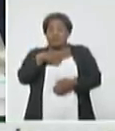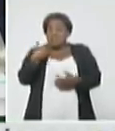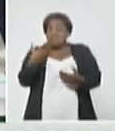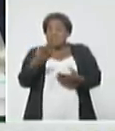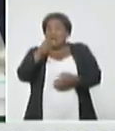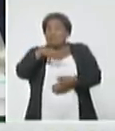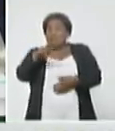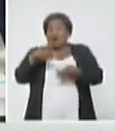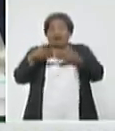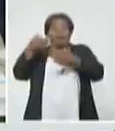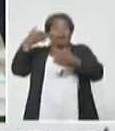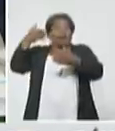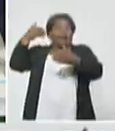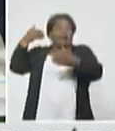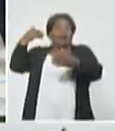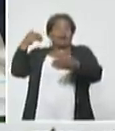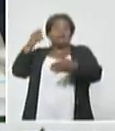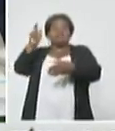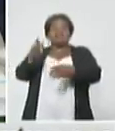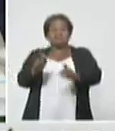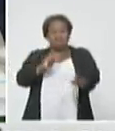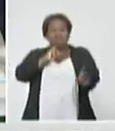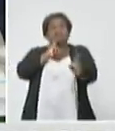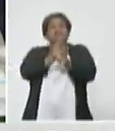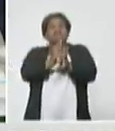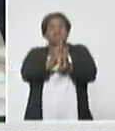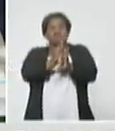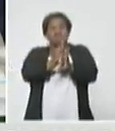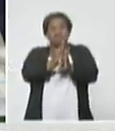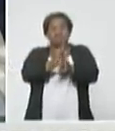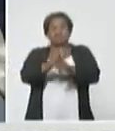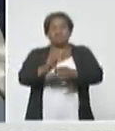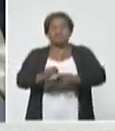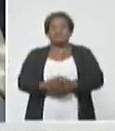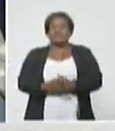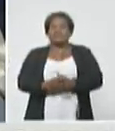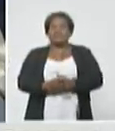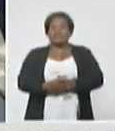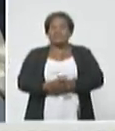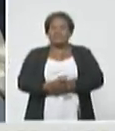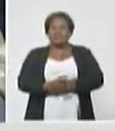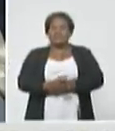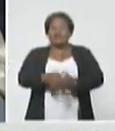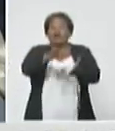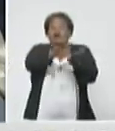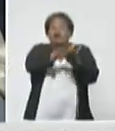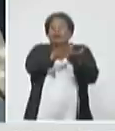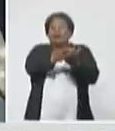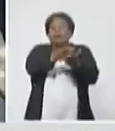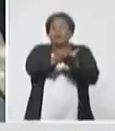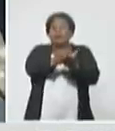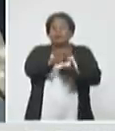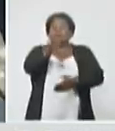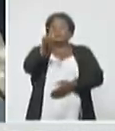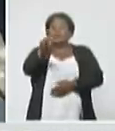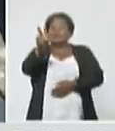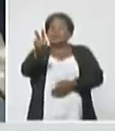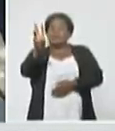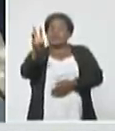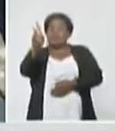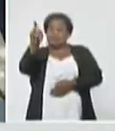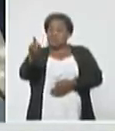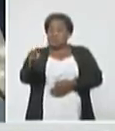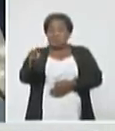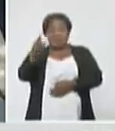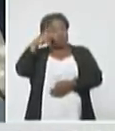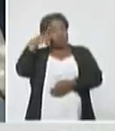personas que pueden haber contagiado a esta persona. Se acumulan 123 en las cuales no se precisa la fuente de